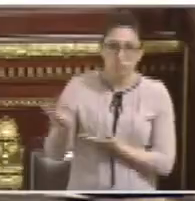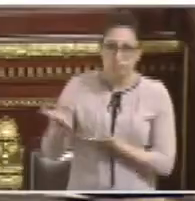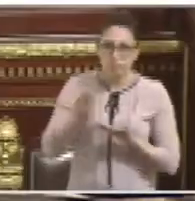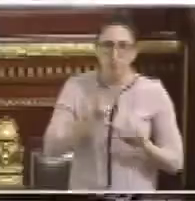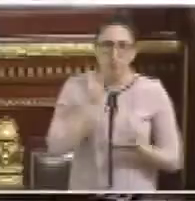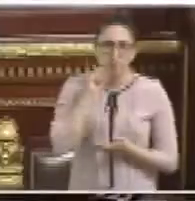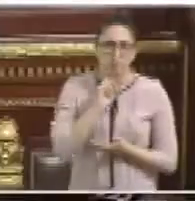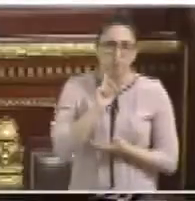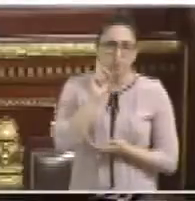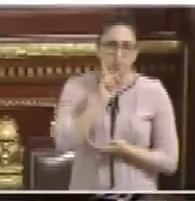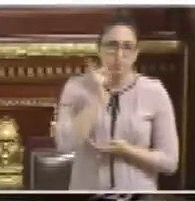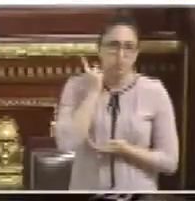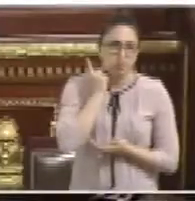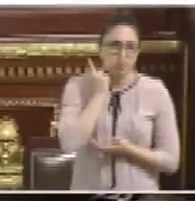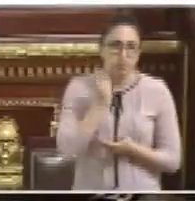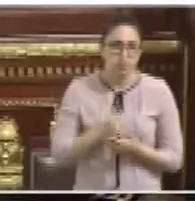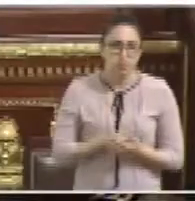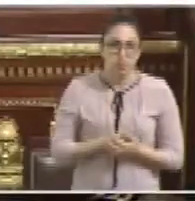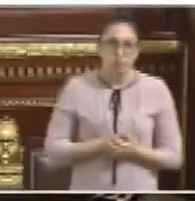Lourdes.